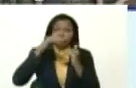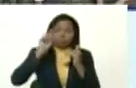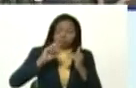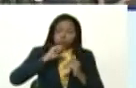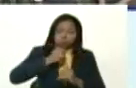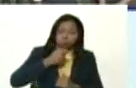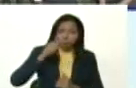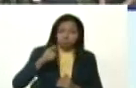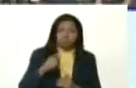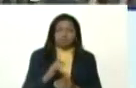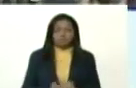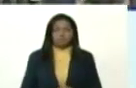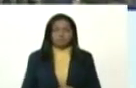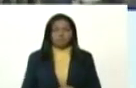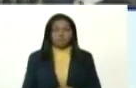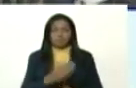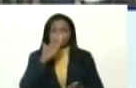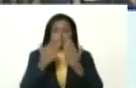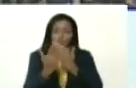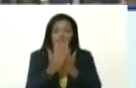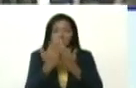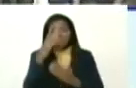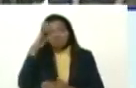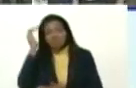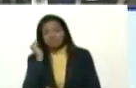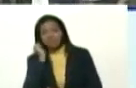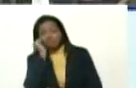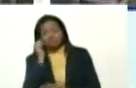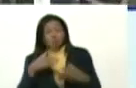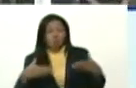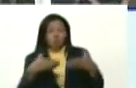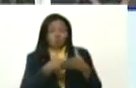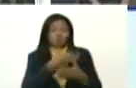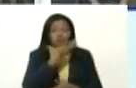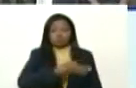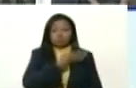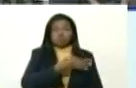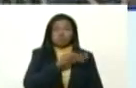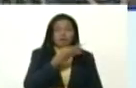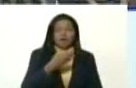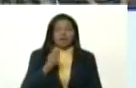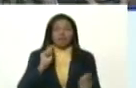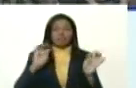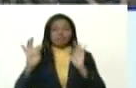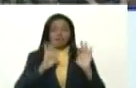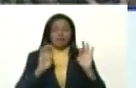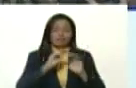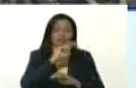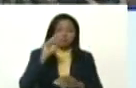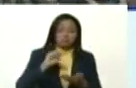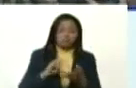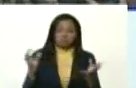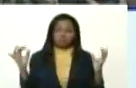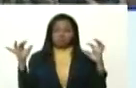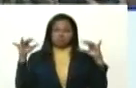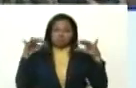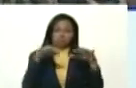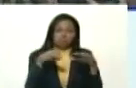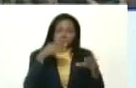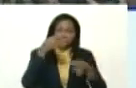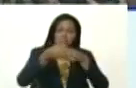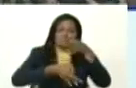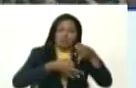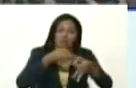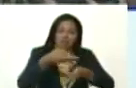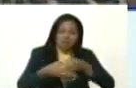del Frente Francisco de Miranda. O sea, todas las organizaciones sociales nos reunimos ayer en el Teatro Nacional para de allí hablar un poco lo que